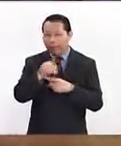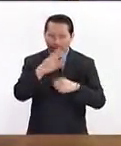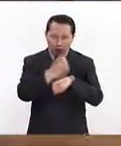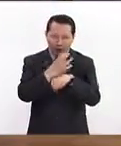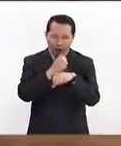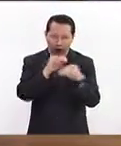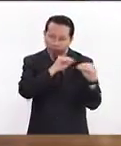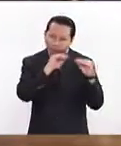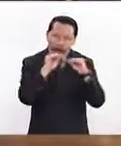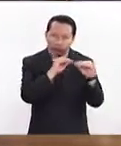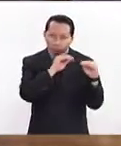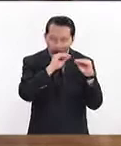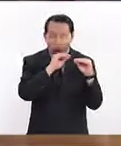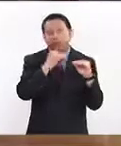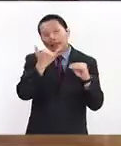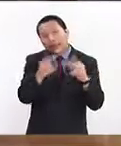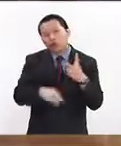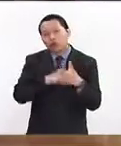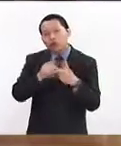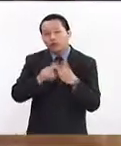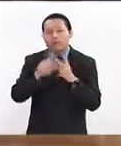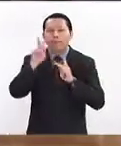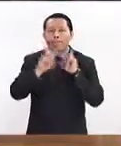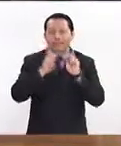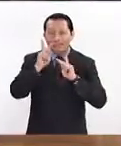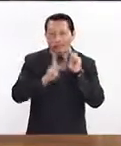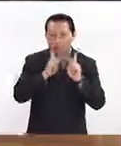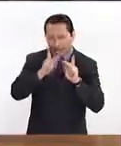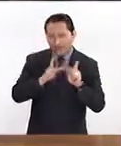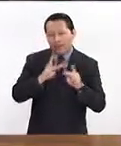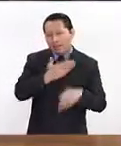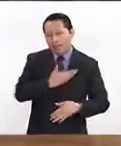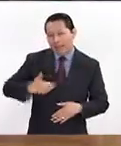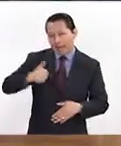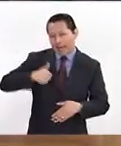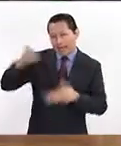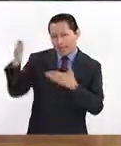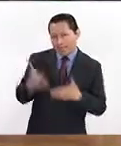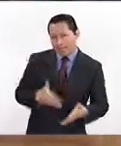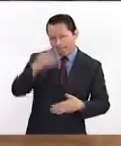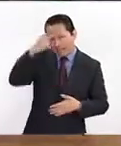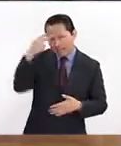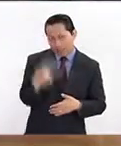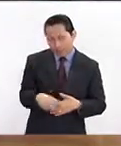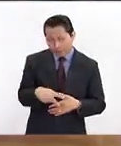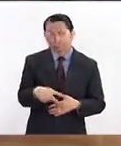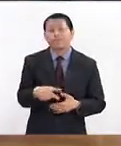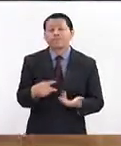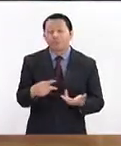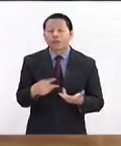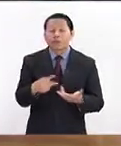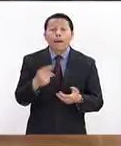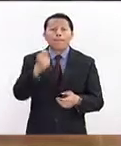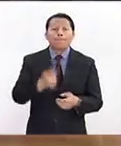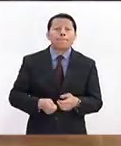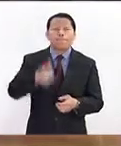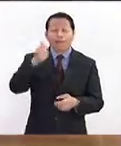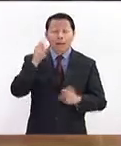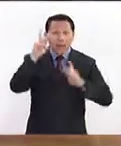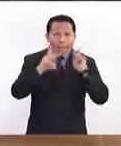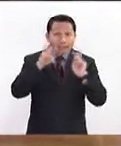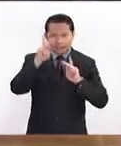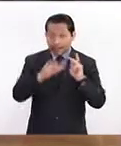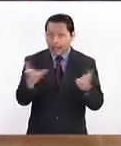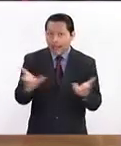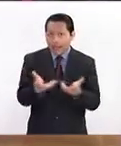y también esta visita que hace el primer ministro de Canadá, Justin Trudeau, a nuestro país, que es la primera visita que él hace, pero